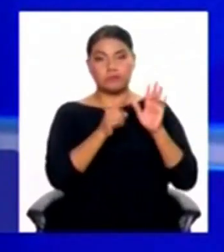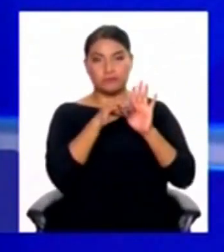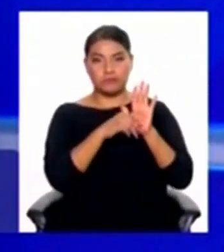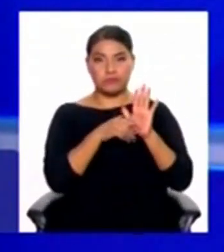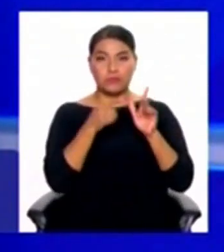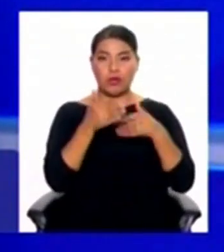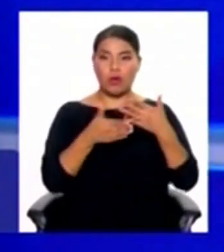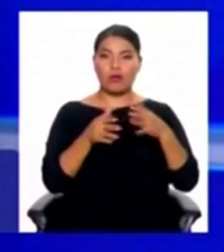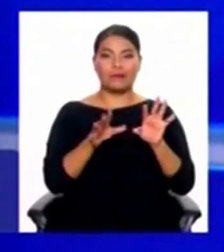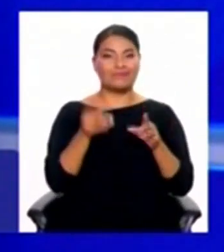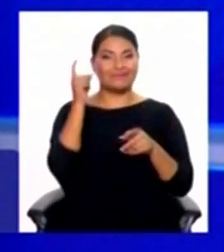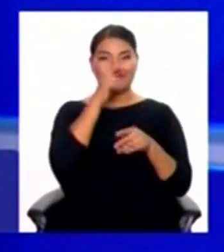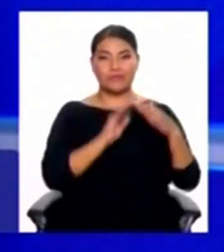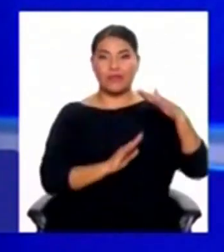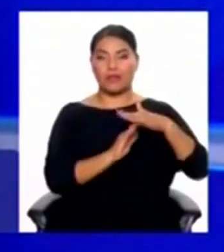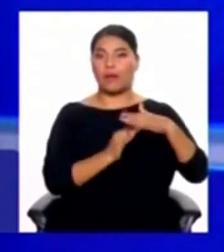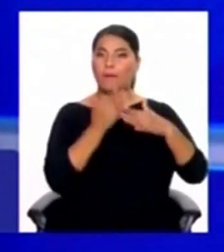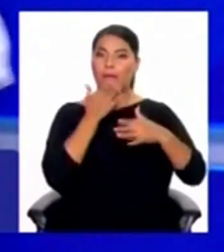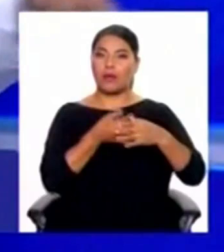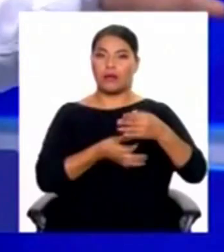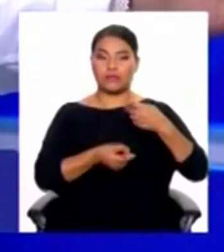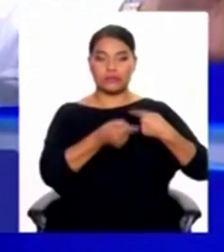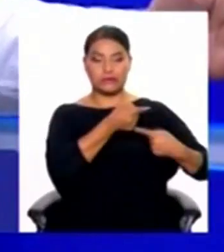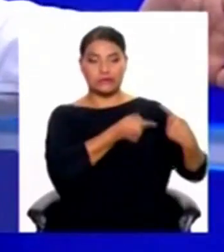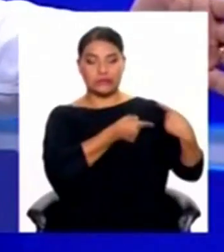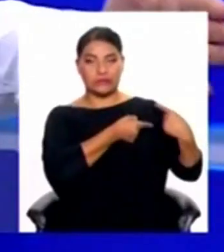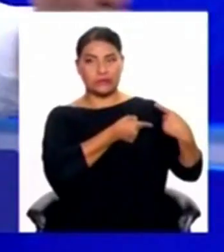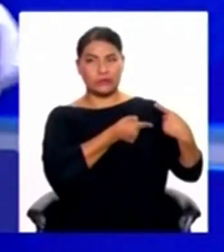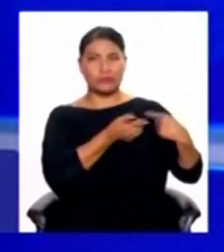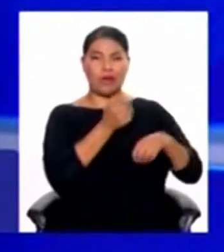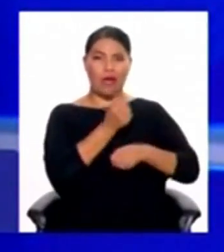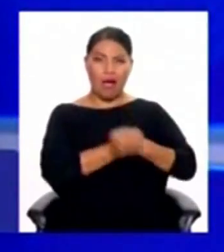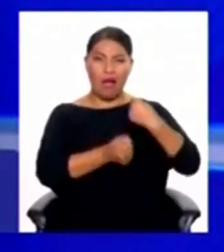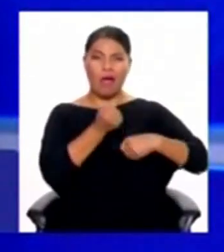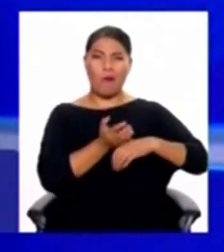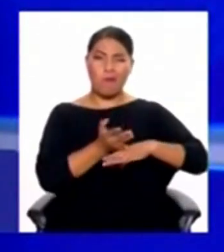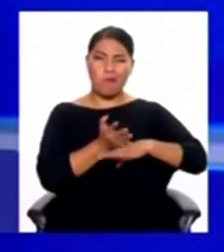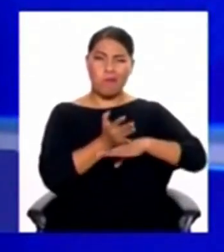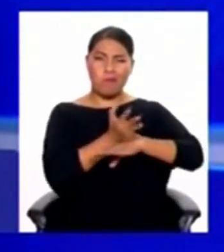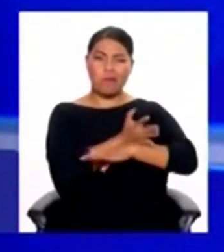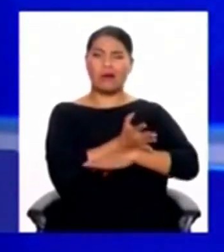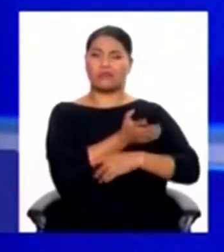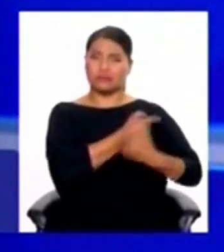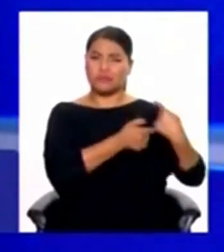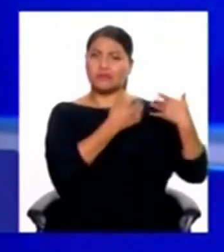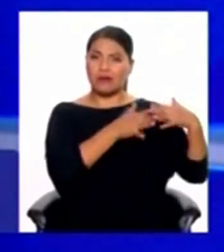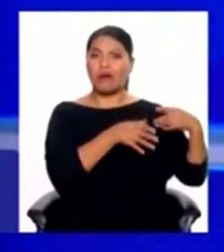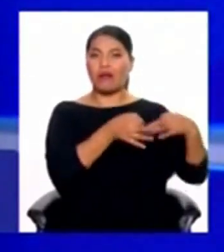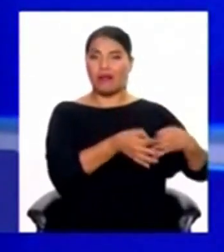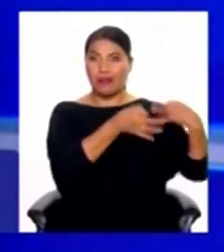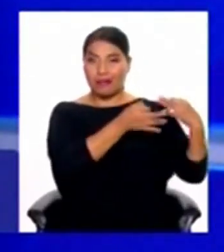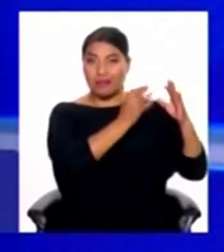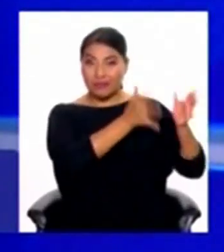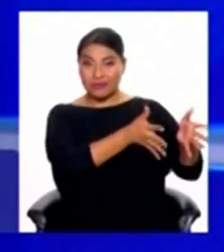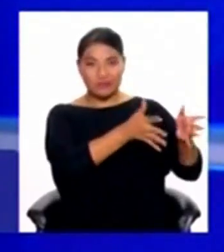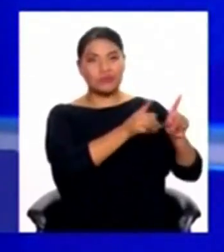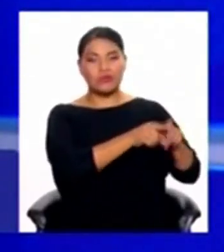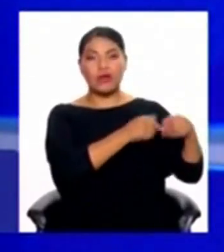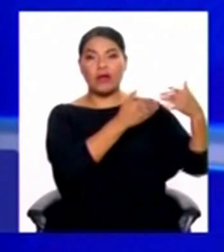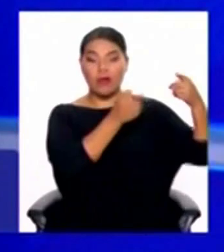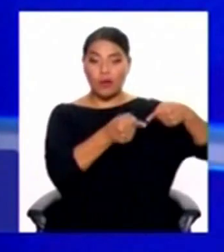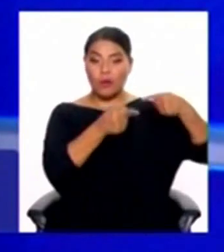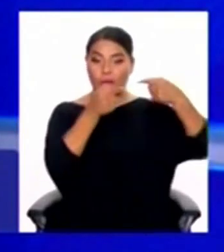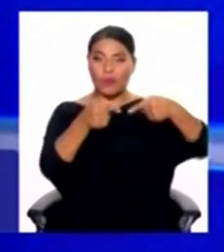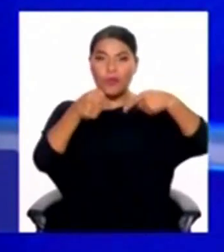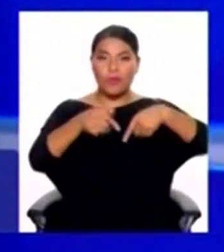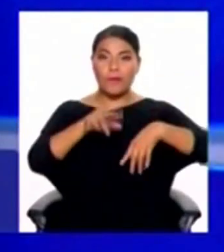retroceder sería, pues, ignorar, digamos, décadas de avance en justamente tener un Estado presente en todo el país.